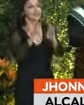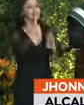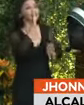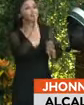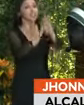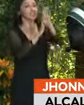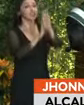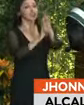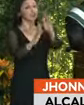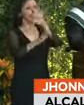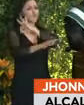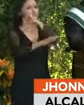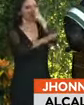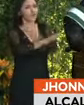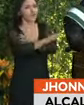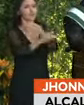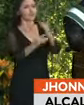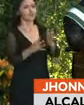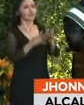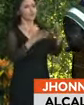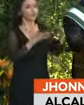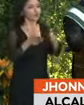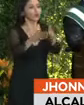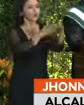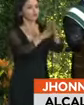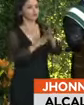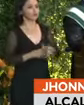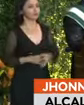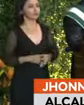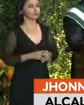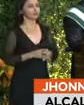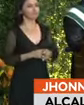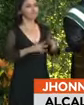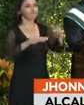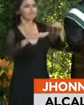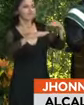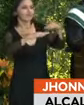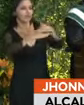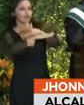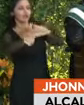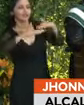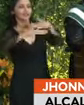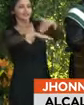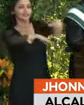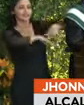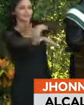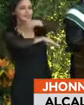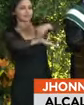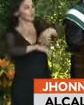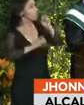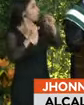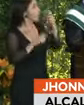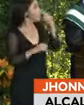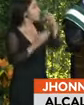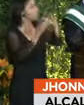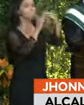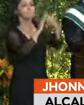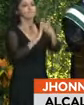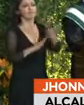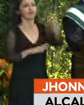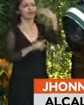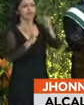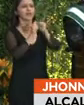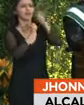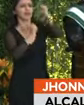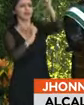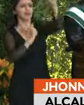desarrollo agresivo que tenemos en la infraestructura vial. Calles, avenidas, que ya se ven, barrios que estaban